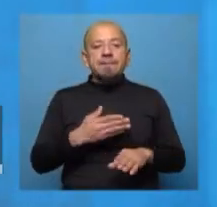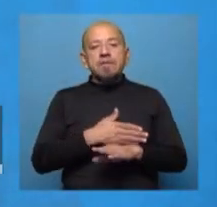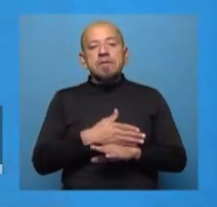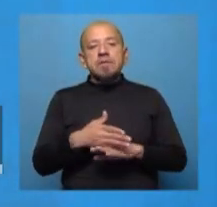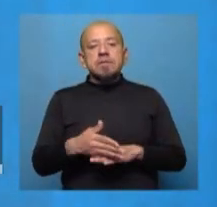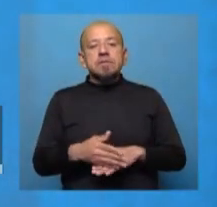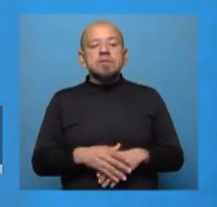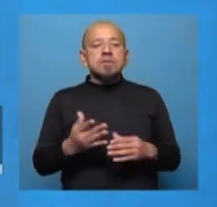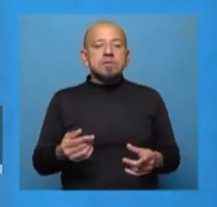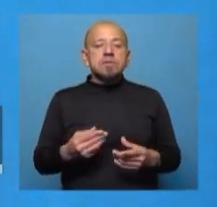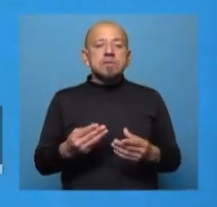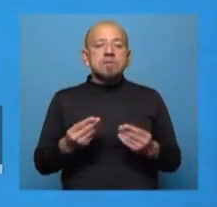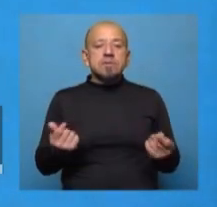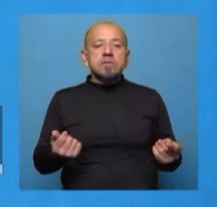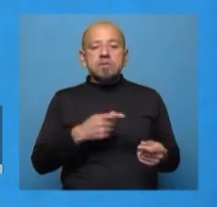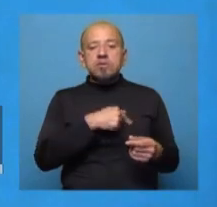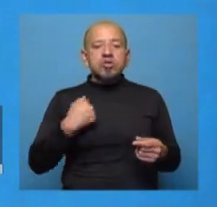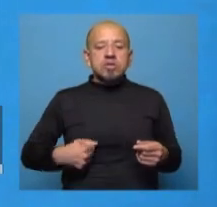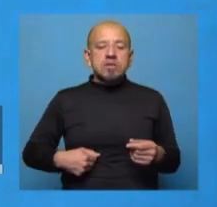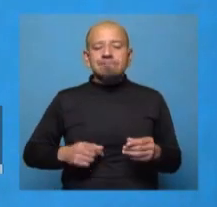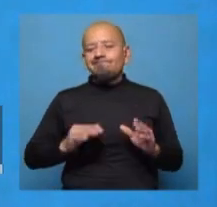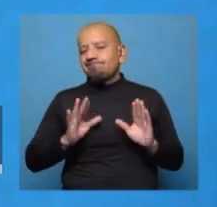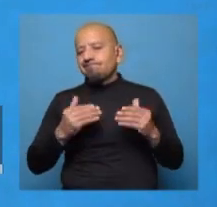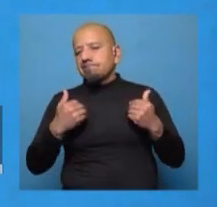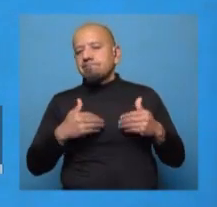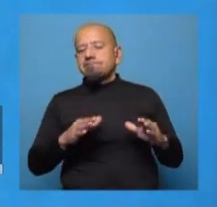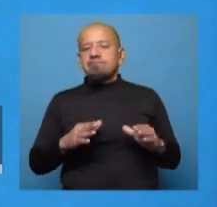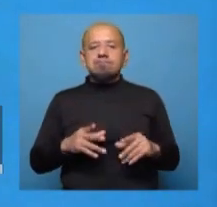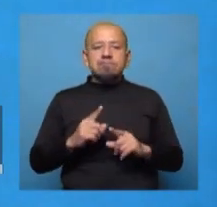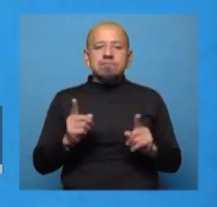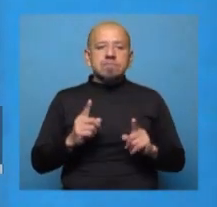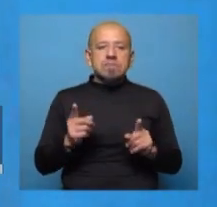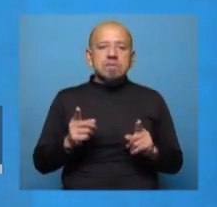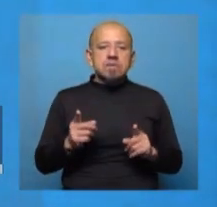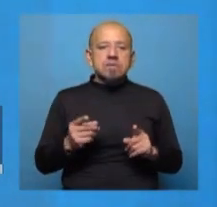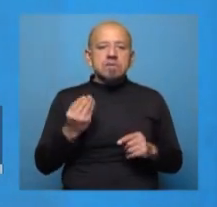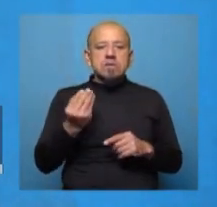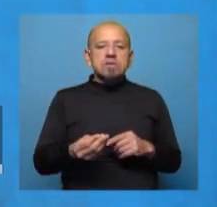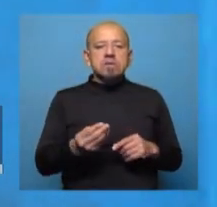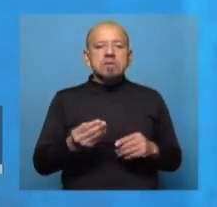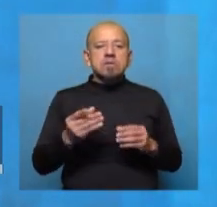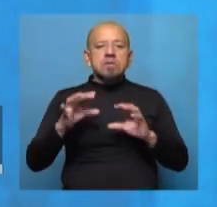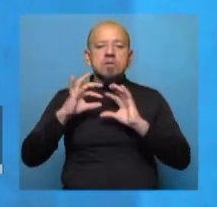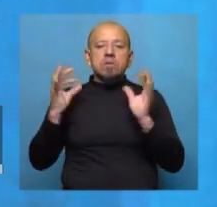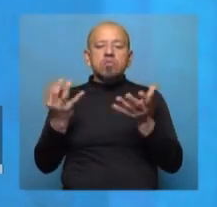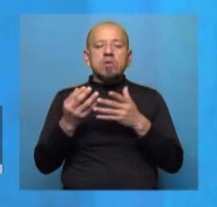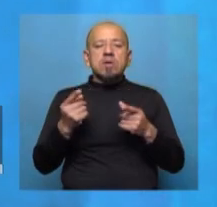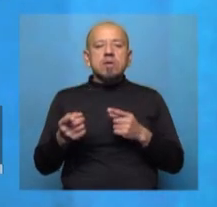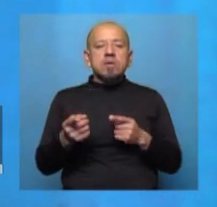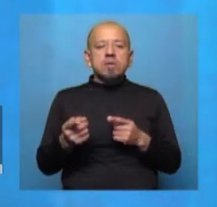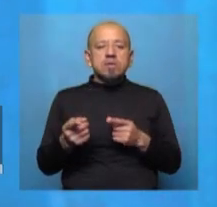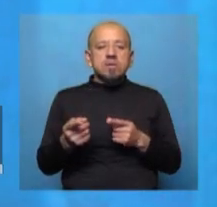finalizaron porque china depuso su interés eh y su candidatura o su precandidatura